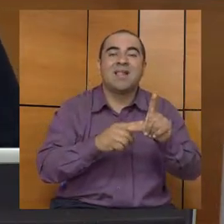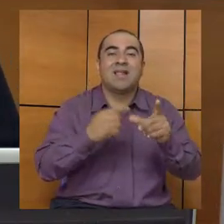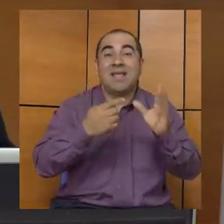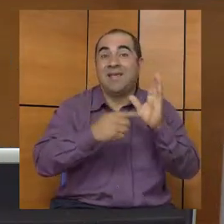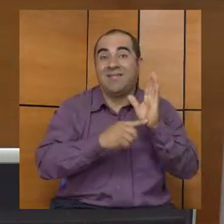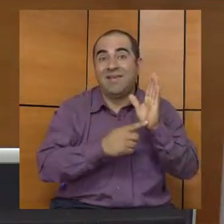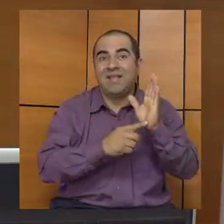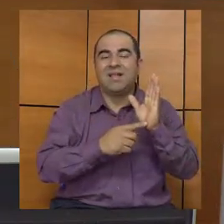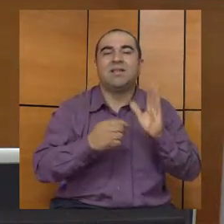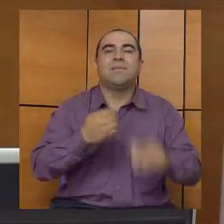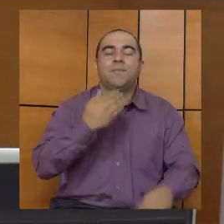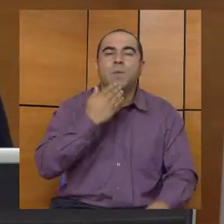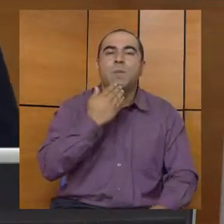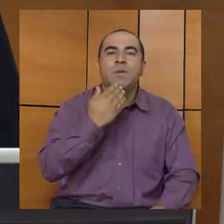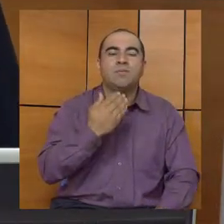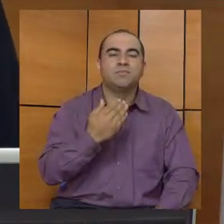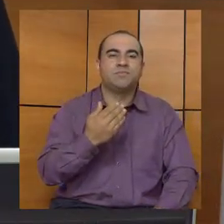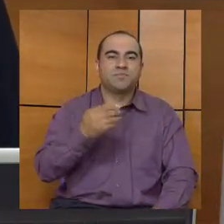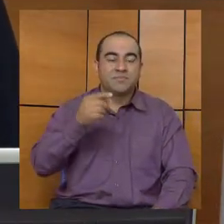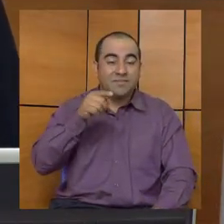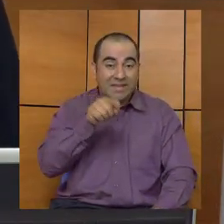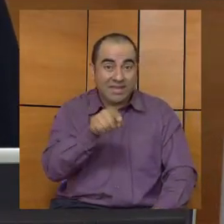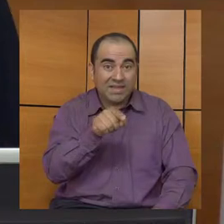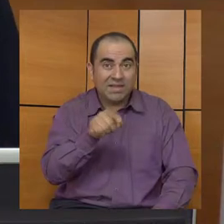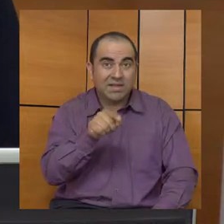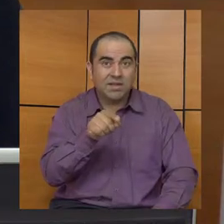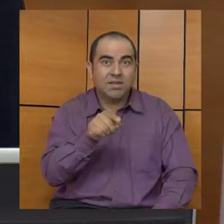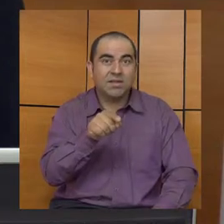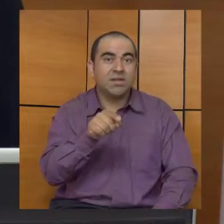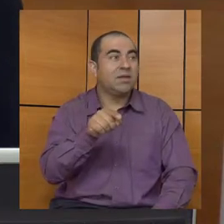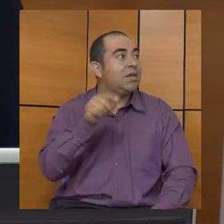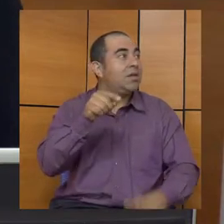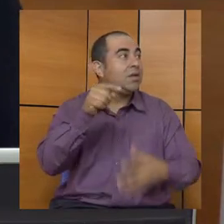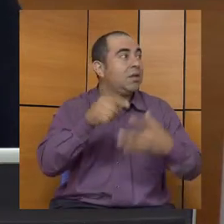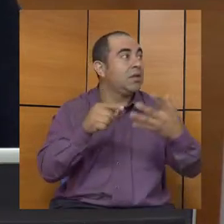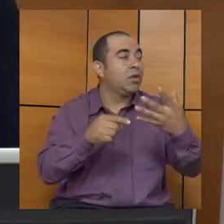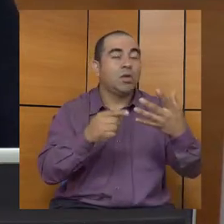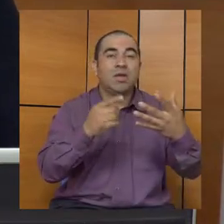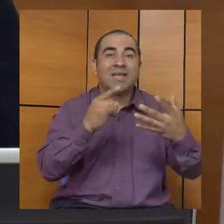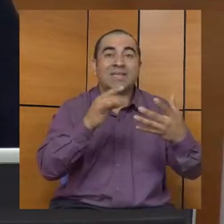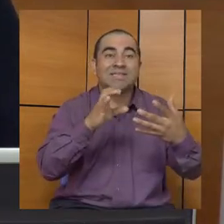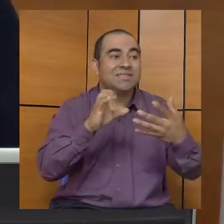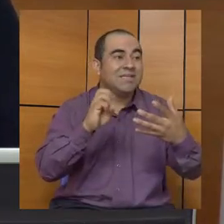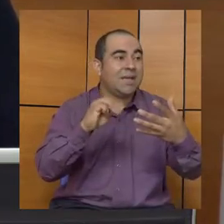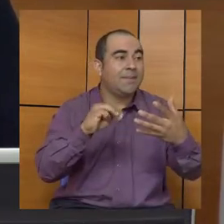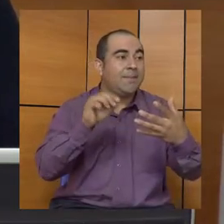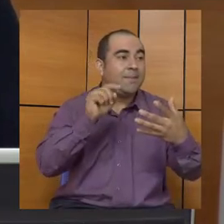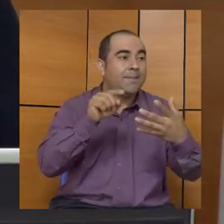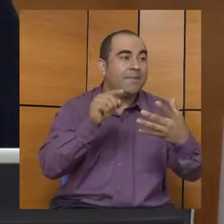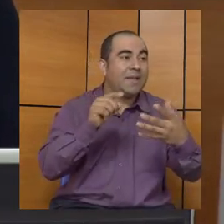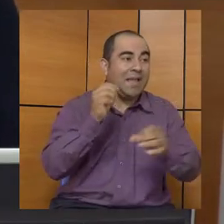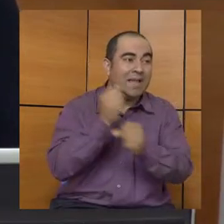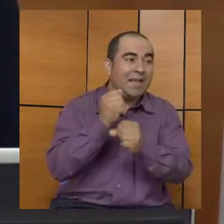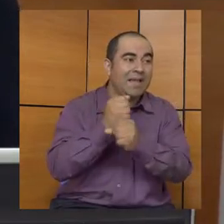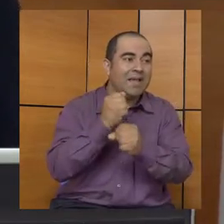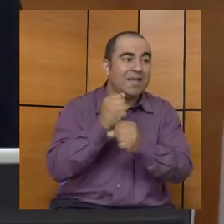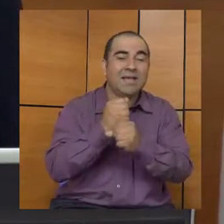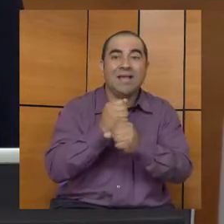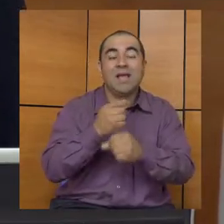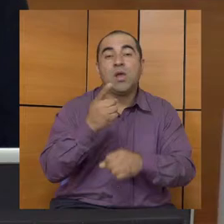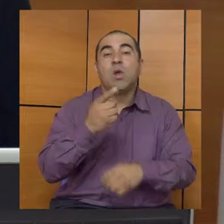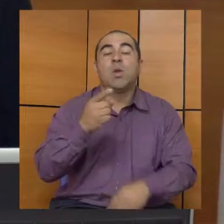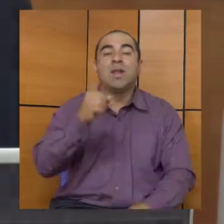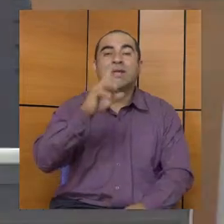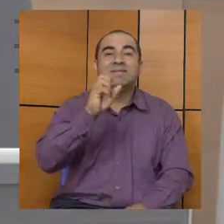Bueno, y dentro de UICEN, que es el Instituto de Economía y Empresas de la Universidad de Sevilla.